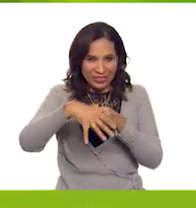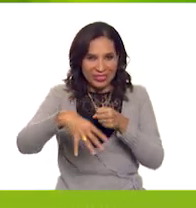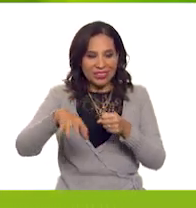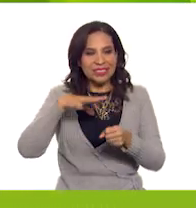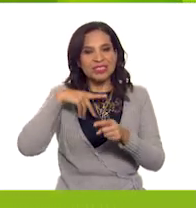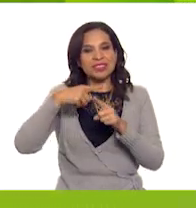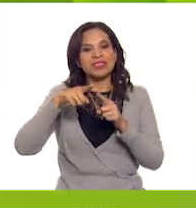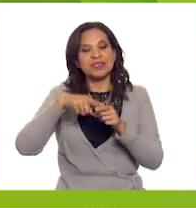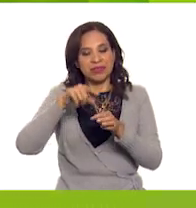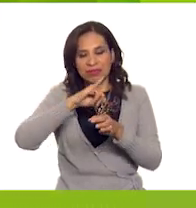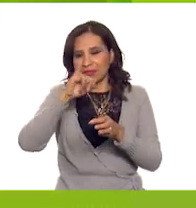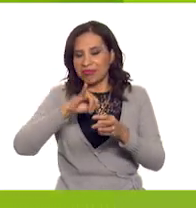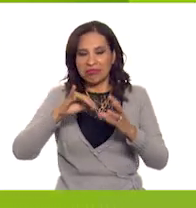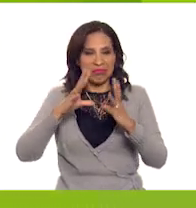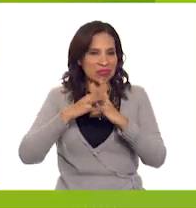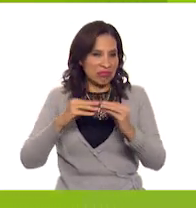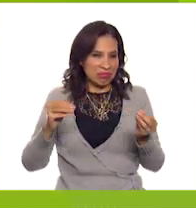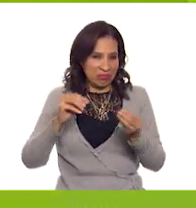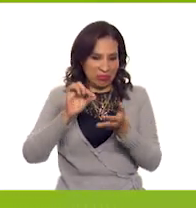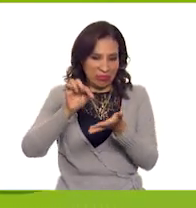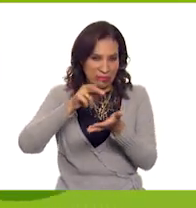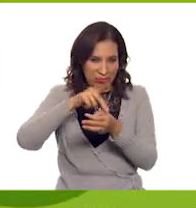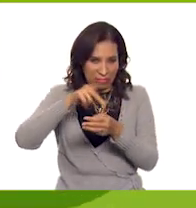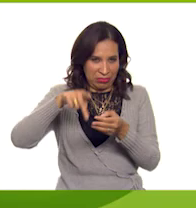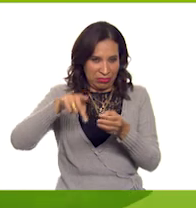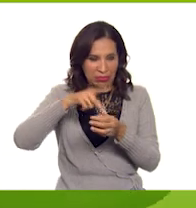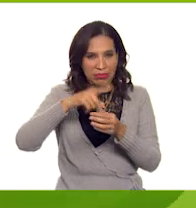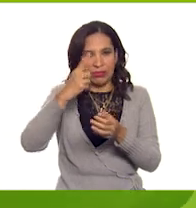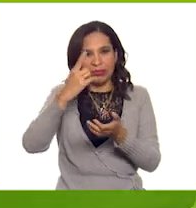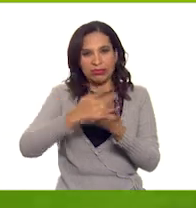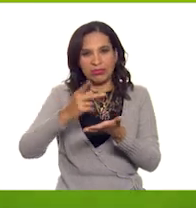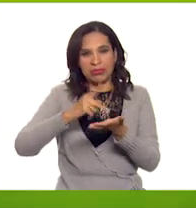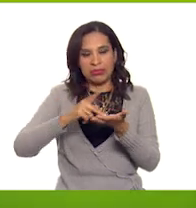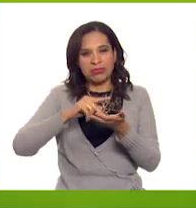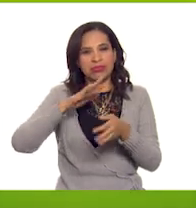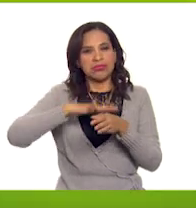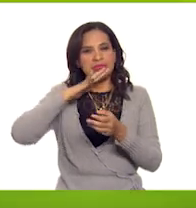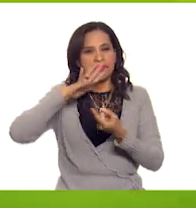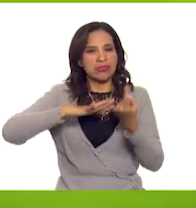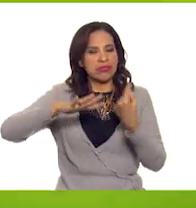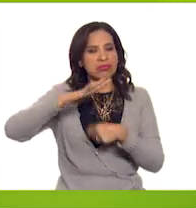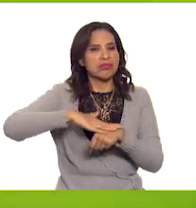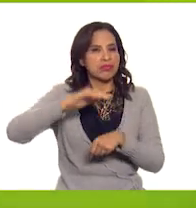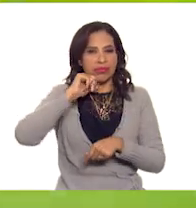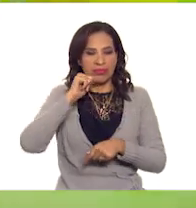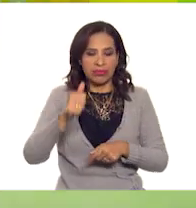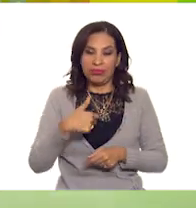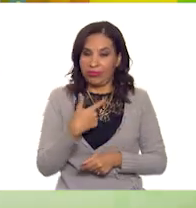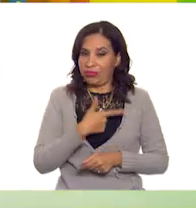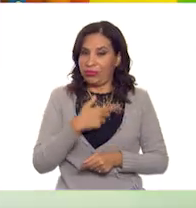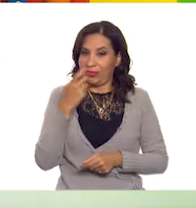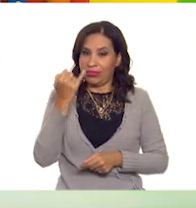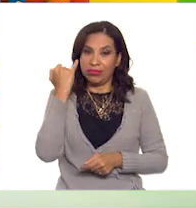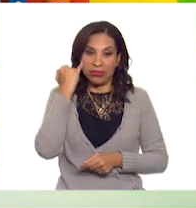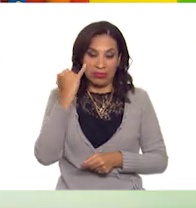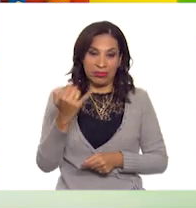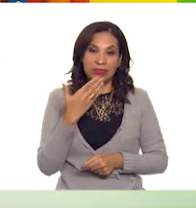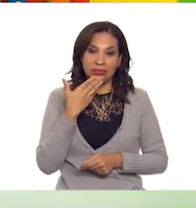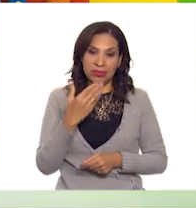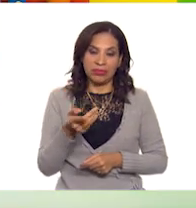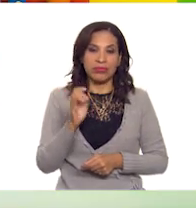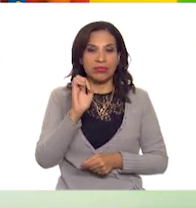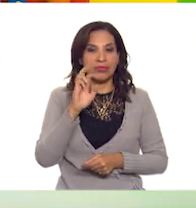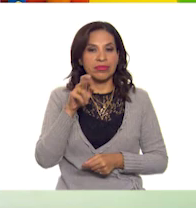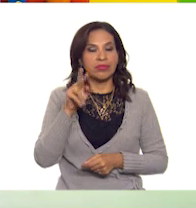La tinta nunca se acabará. Así solo ocuparemos una pluma y no contaminaremos más. Oye, me encanta esa idea, que